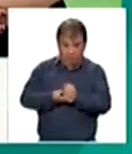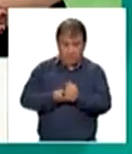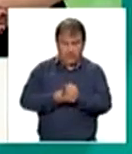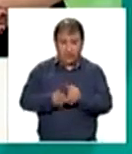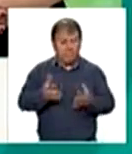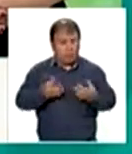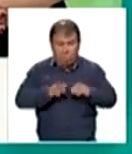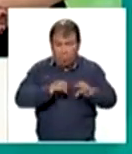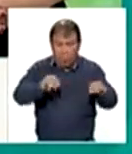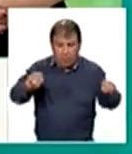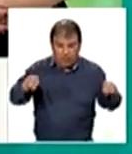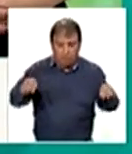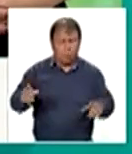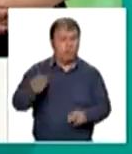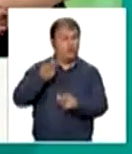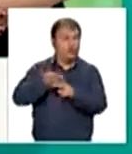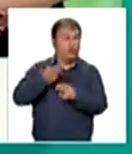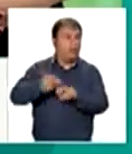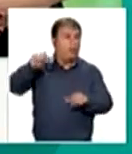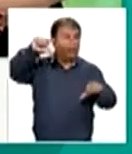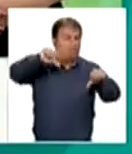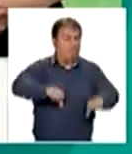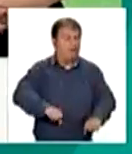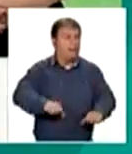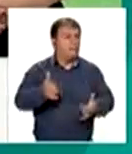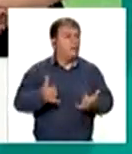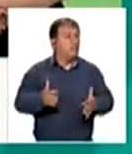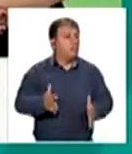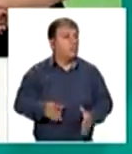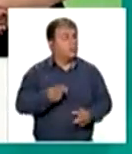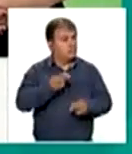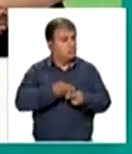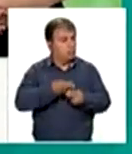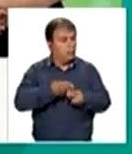vea mermado el nombre del deportista. Porque